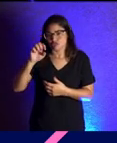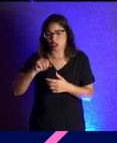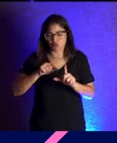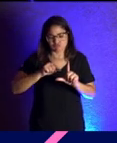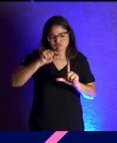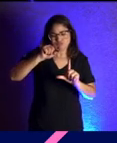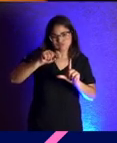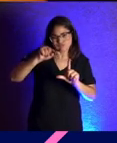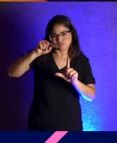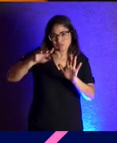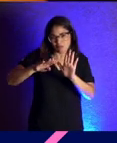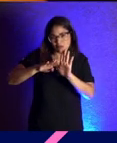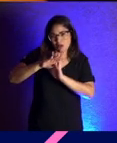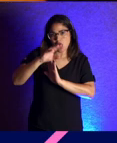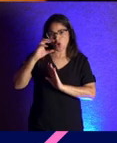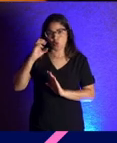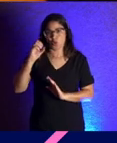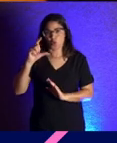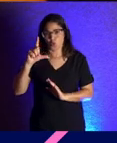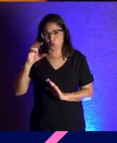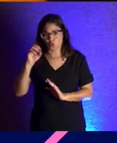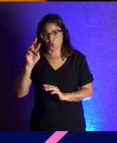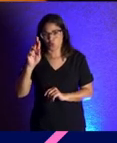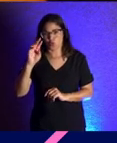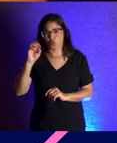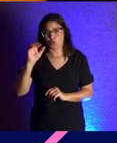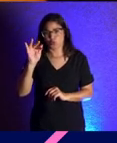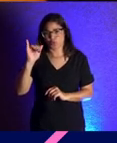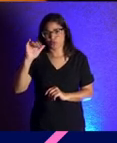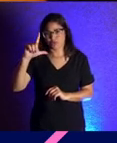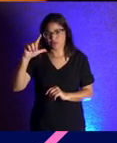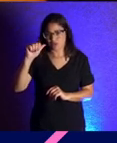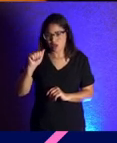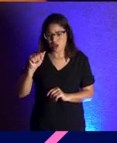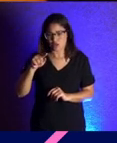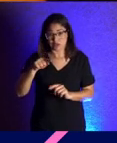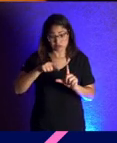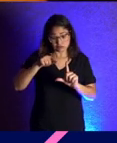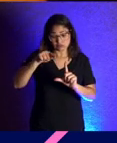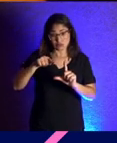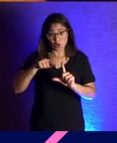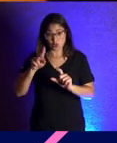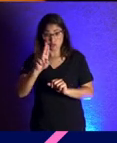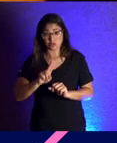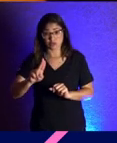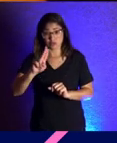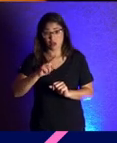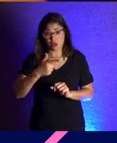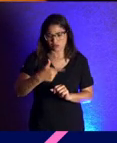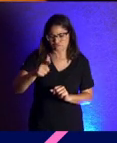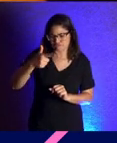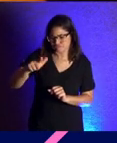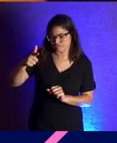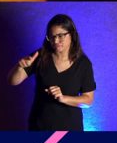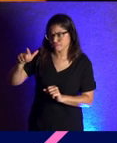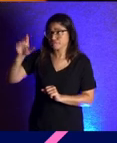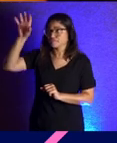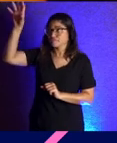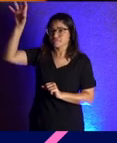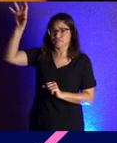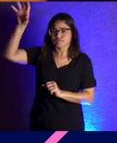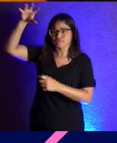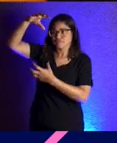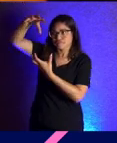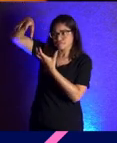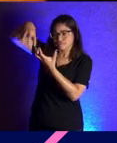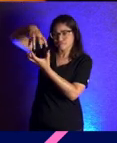llama, que es un índice que se utiliza también en nuestras aplicaciones espaciales. Entonces, lo que ves con este índice